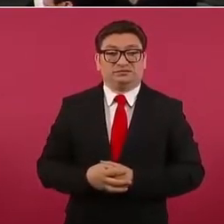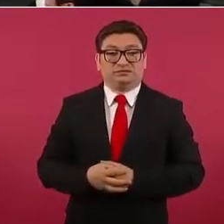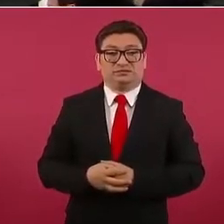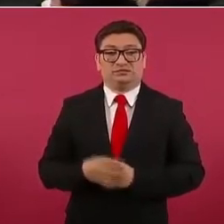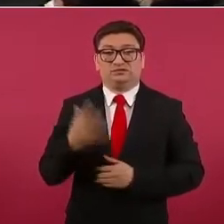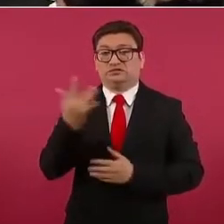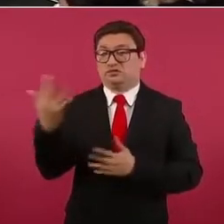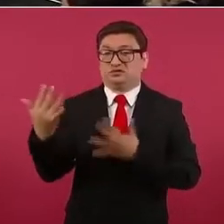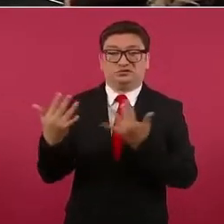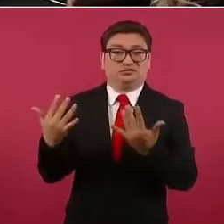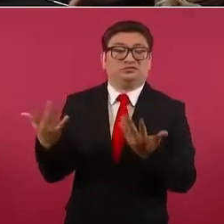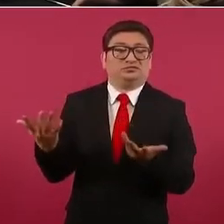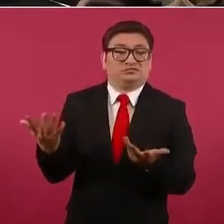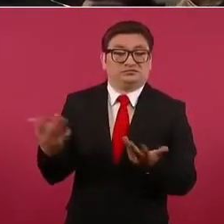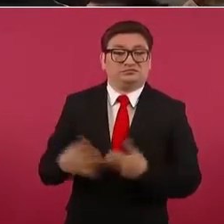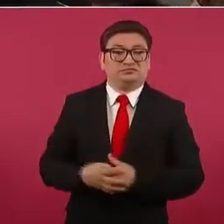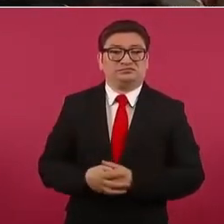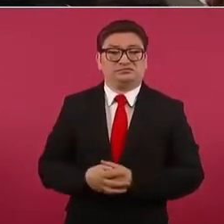50 y 50,